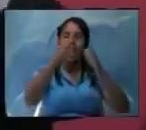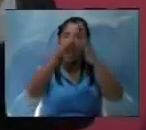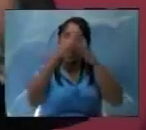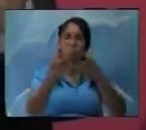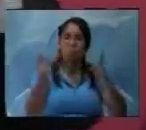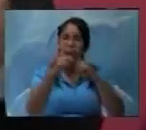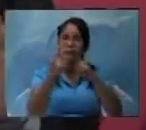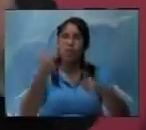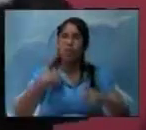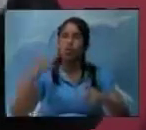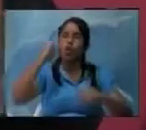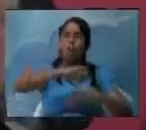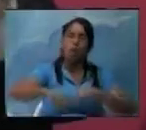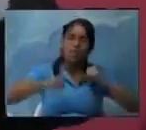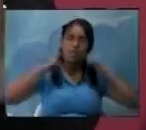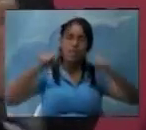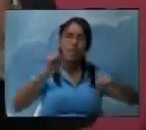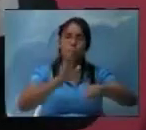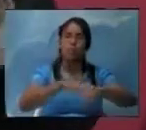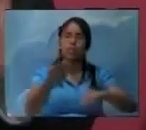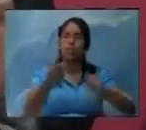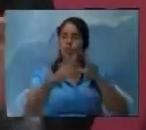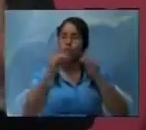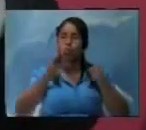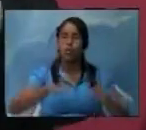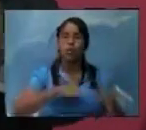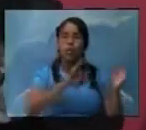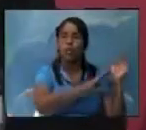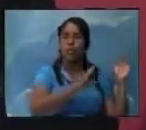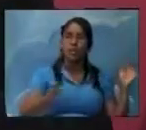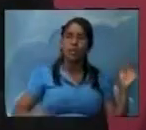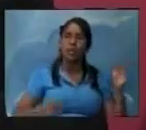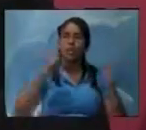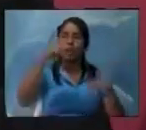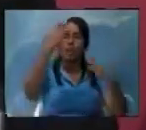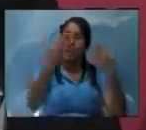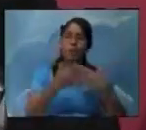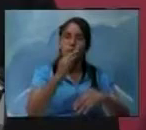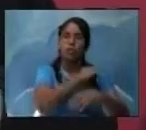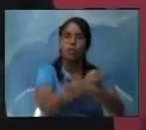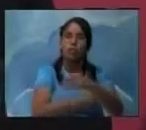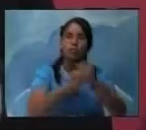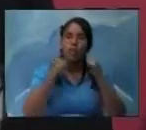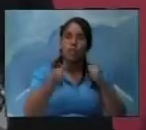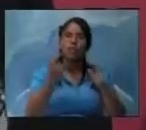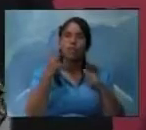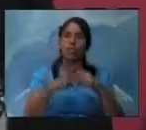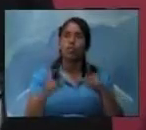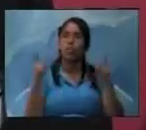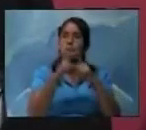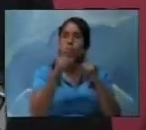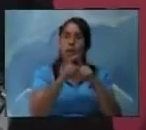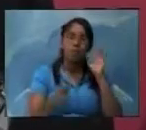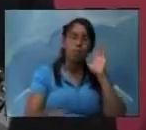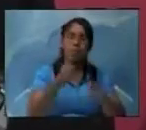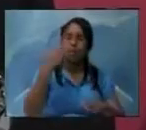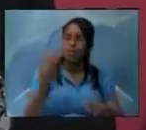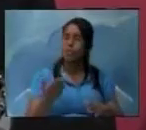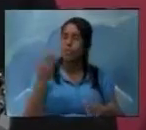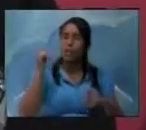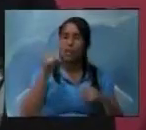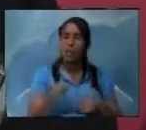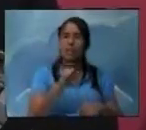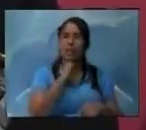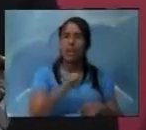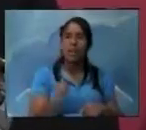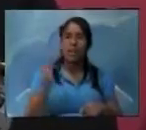yo venceré, porque todo lo puedo en Cristo que Él me fortalece. Y otra palabra más importantísima que hay acá, y